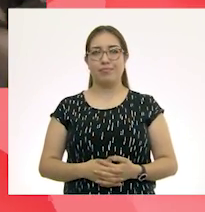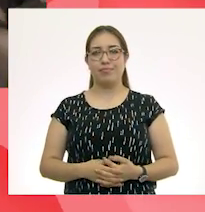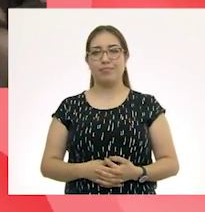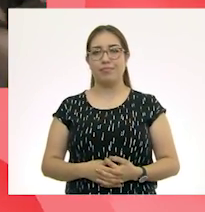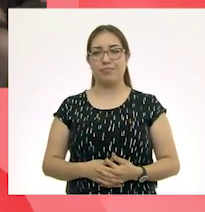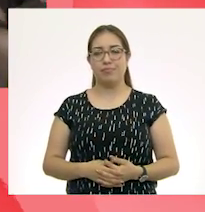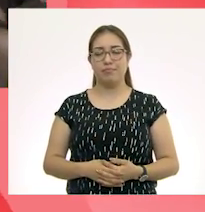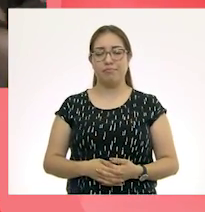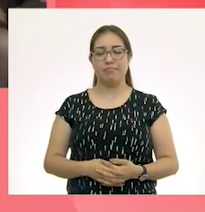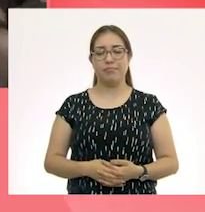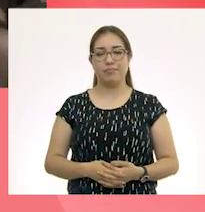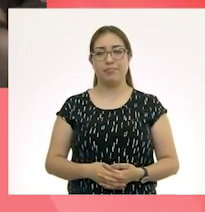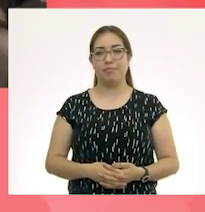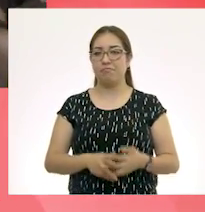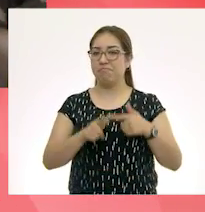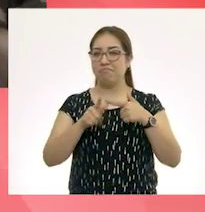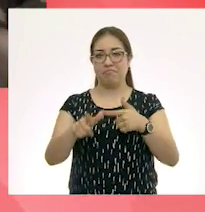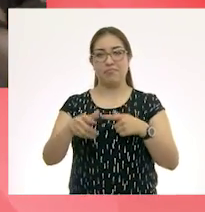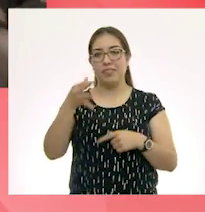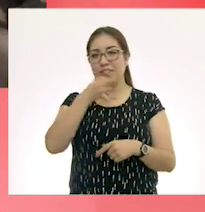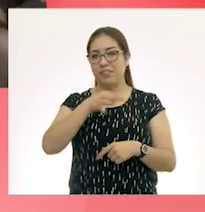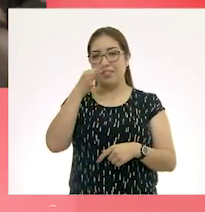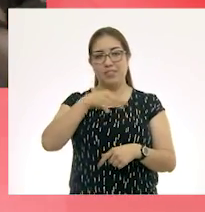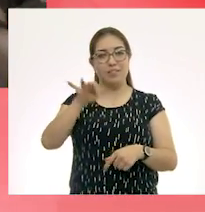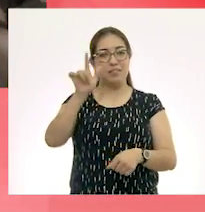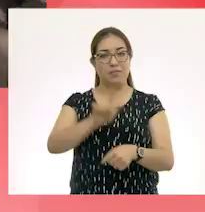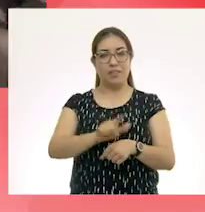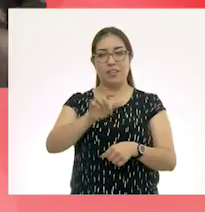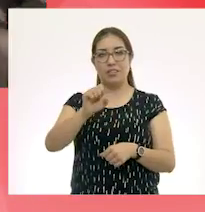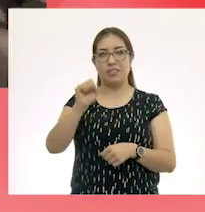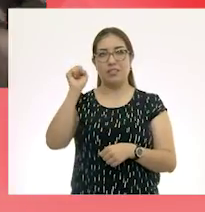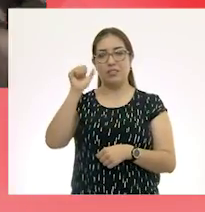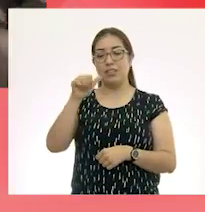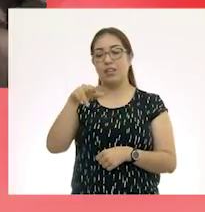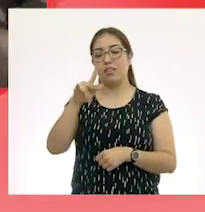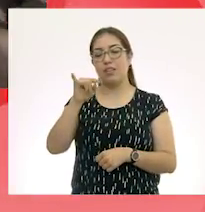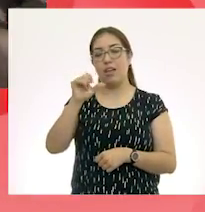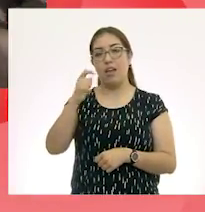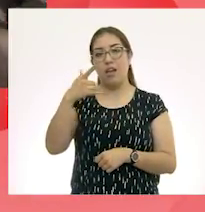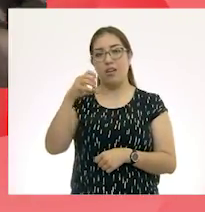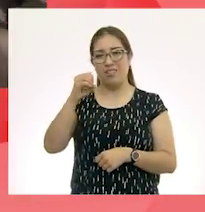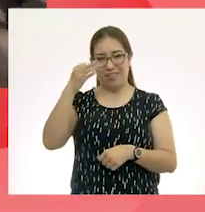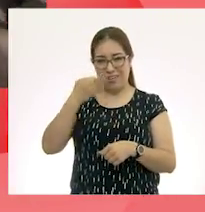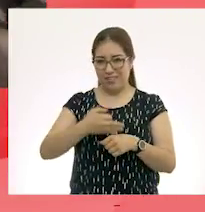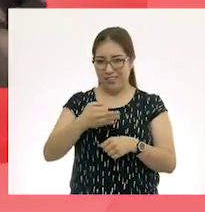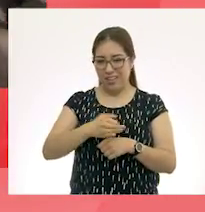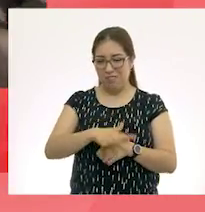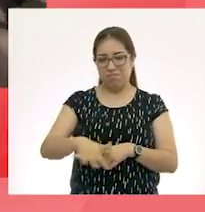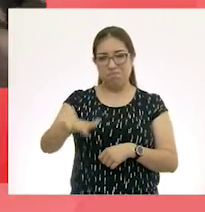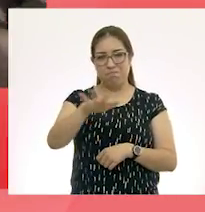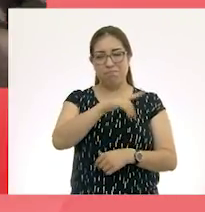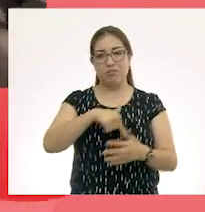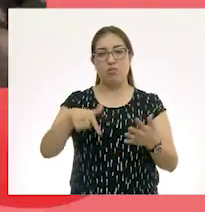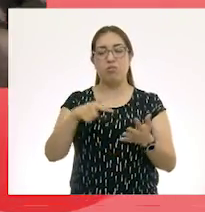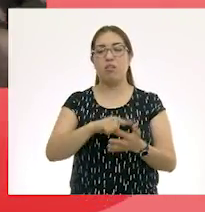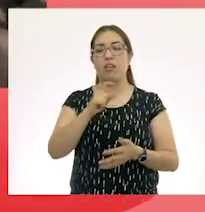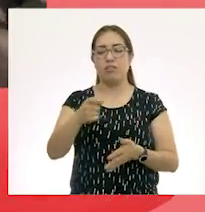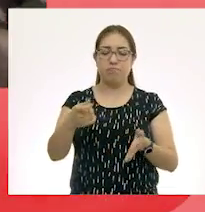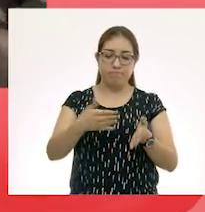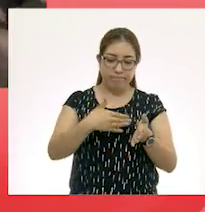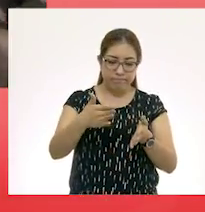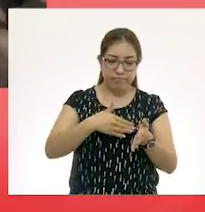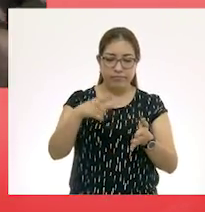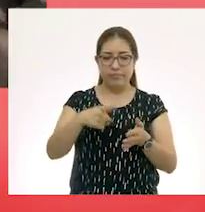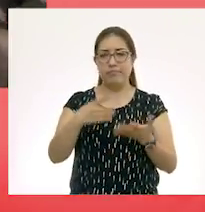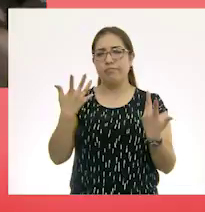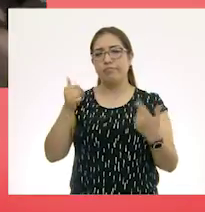Pues seguimos en el Festival de Santiago compartiendo en este espacio maravilloso. A mí me encanta la cocina rústica, la